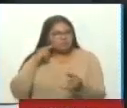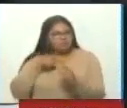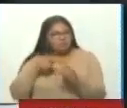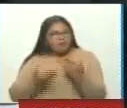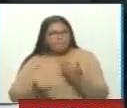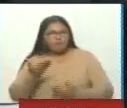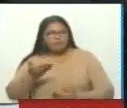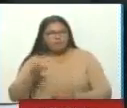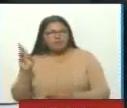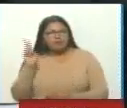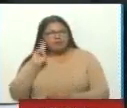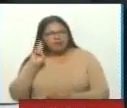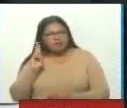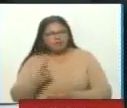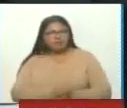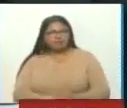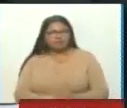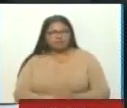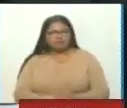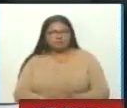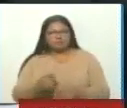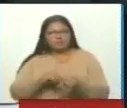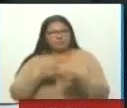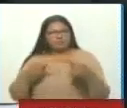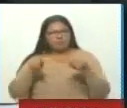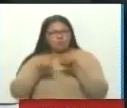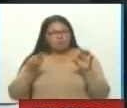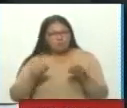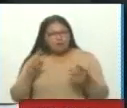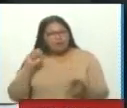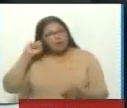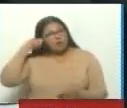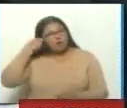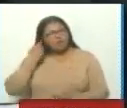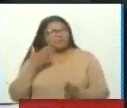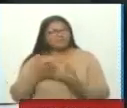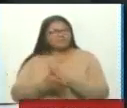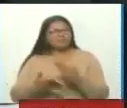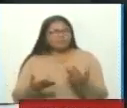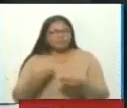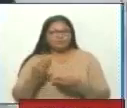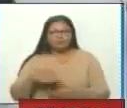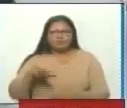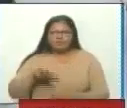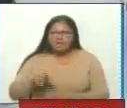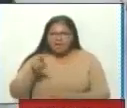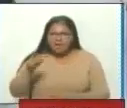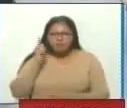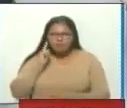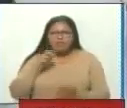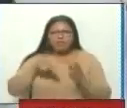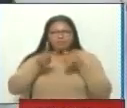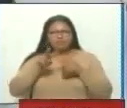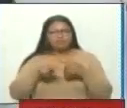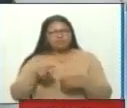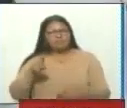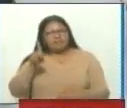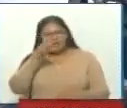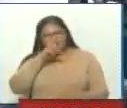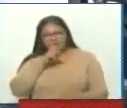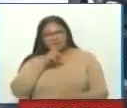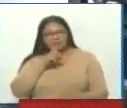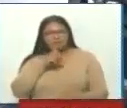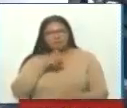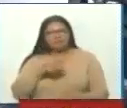la radio tuvo un papel importante en esos tiempos. Y si queremos recordar, Elena, ¿dónde estaba Elena Salcedo ese 12 de abril de 2002?